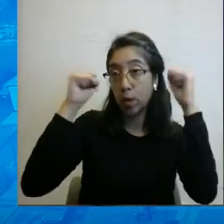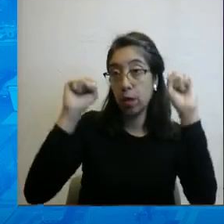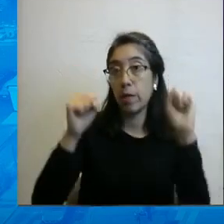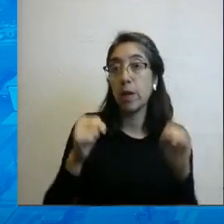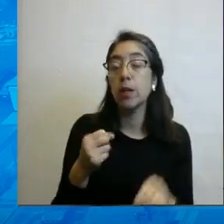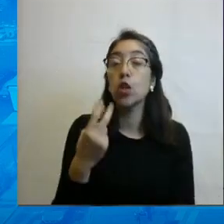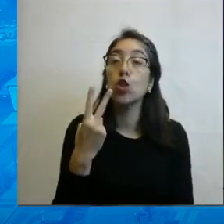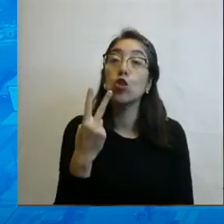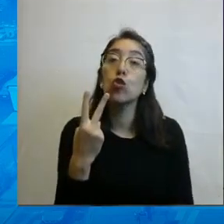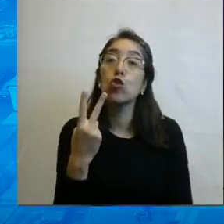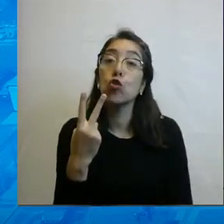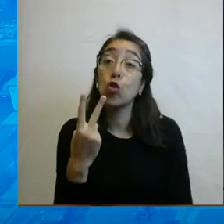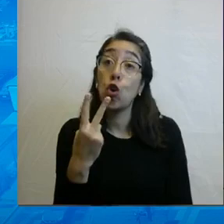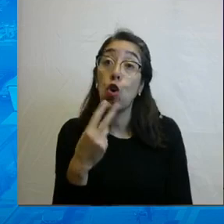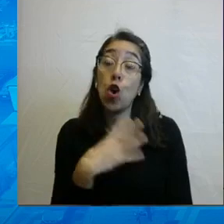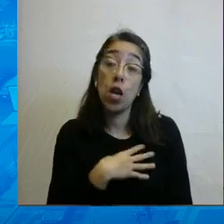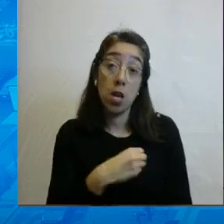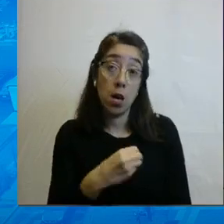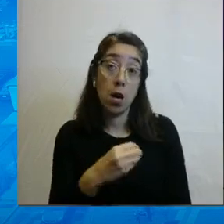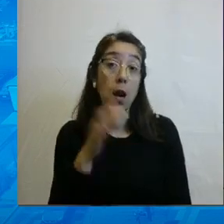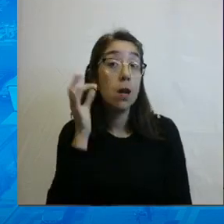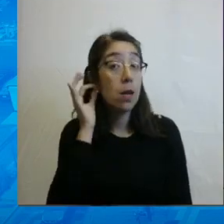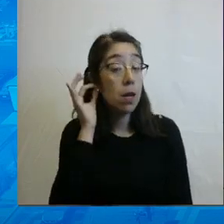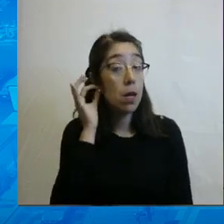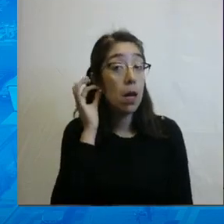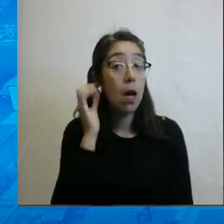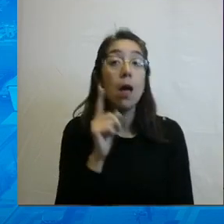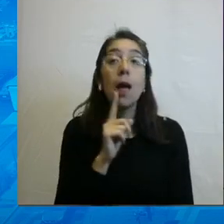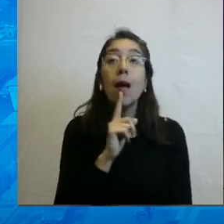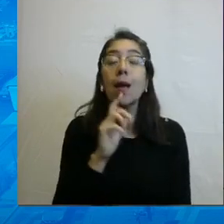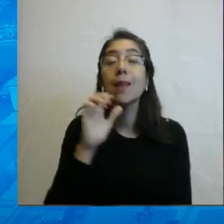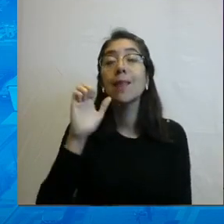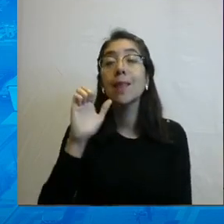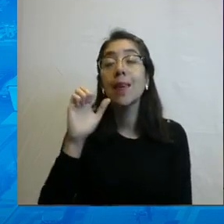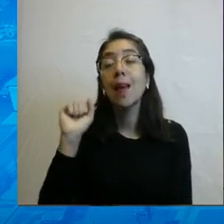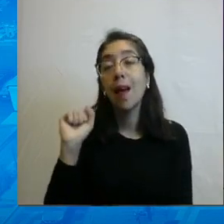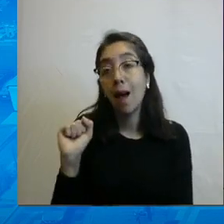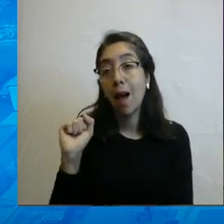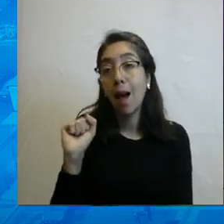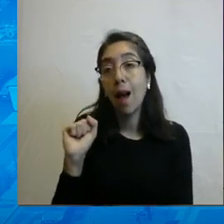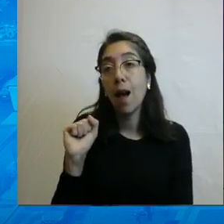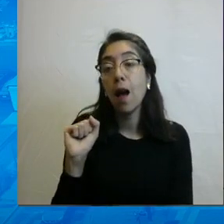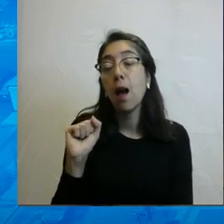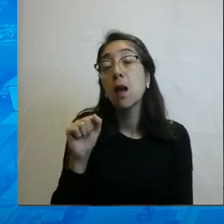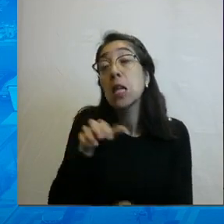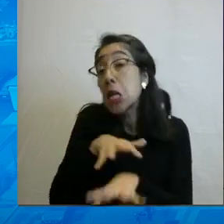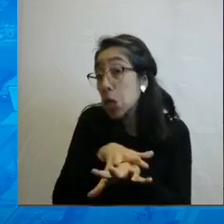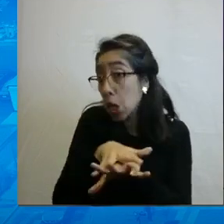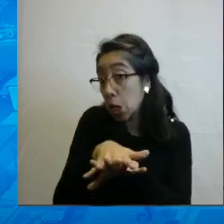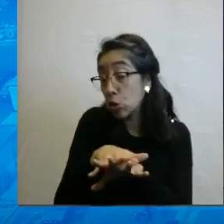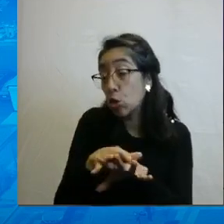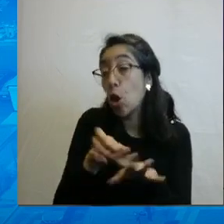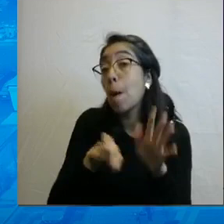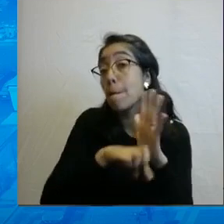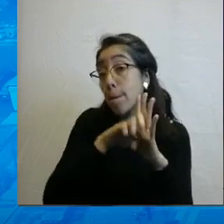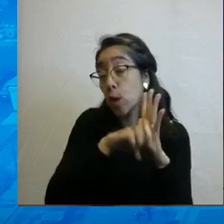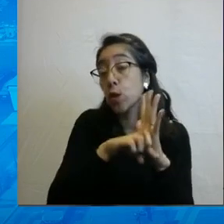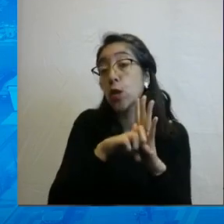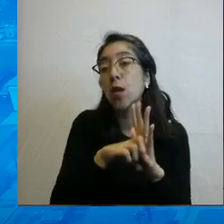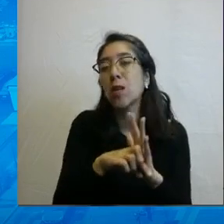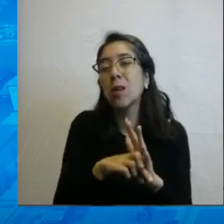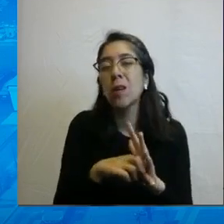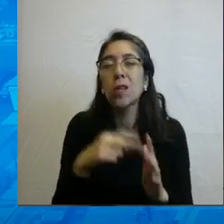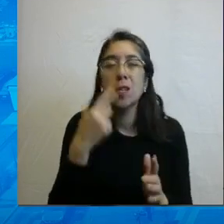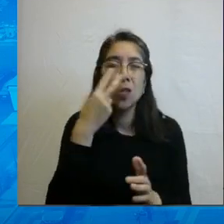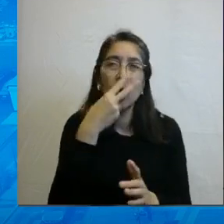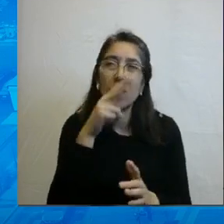tengo 2 niñas con TEA y están ahí, están en el colegio, porque tenemos PIE. Entonces, yo veo que hay tanto niño que necesita tanta